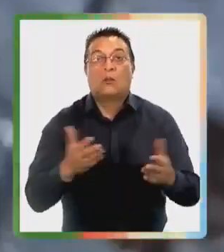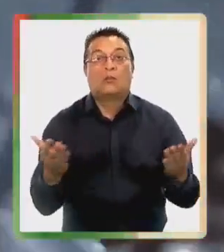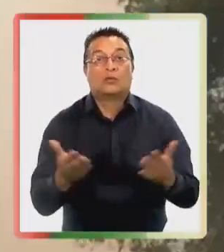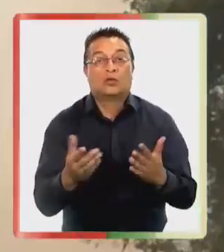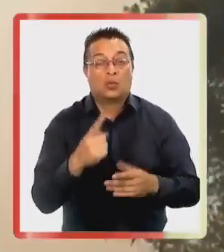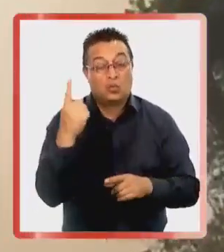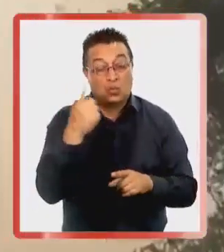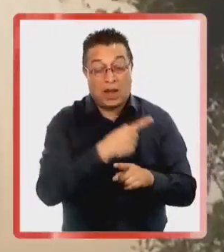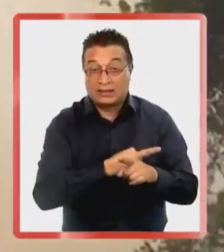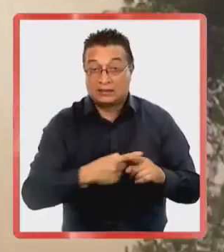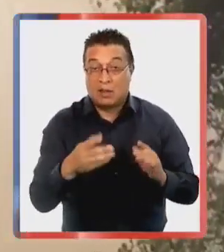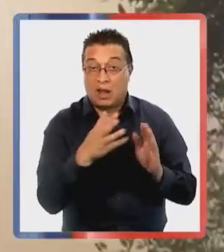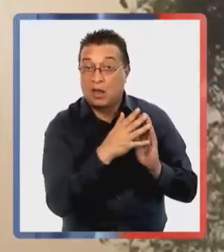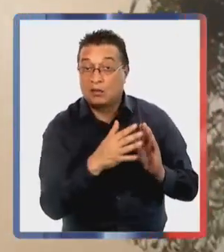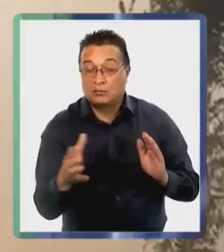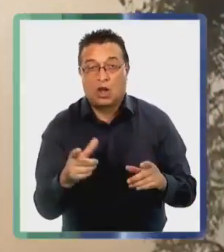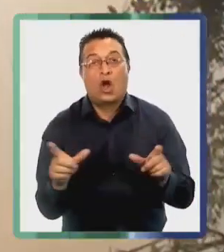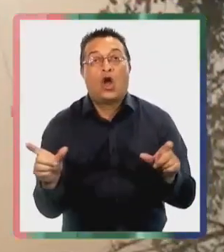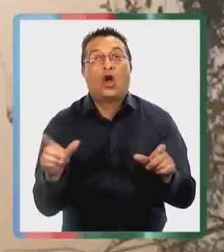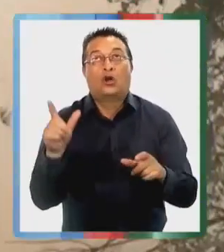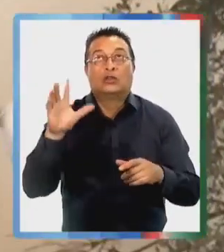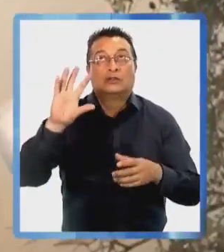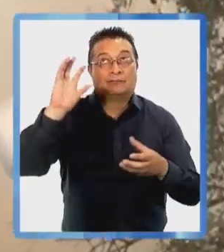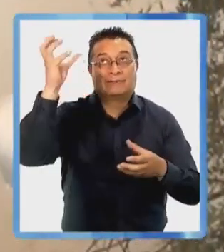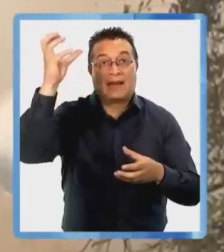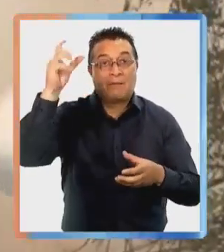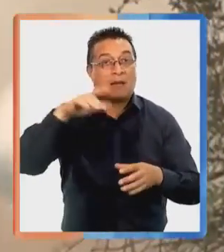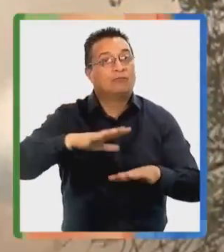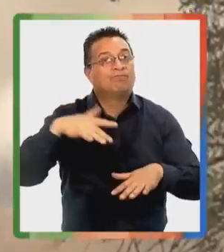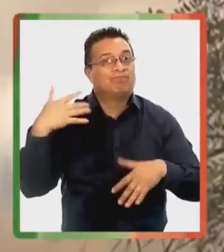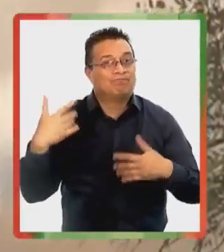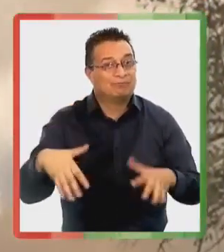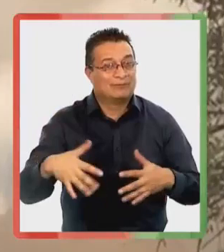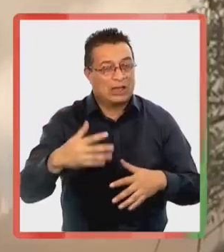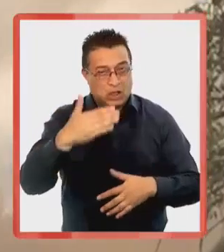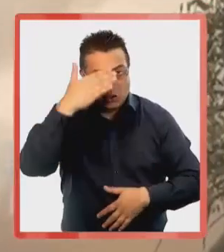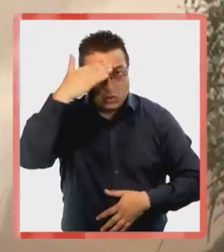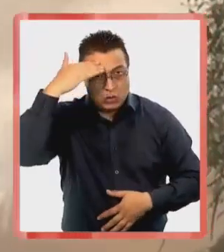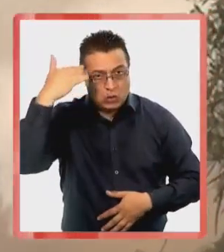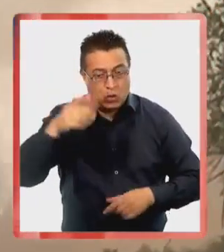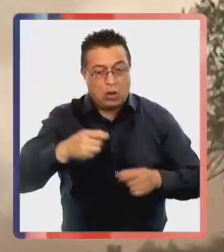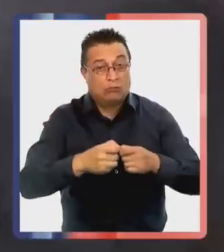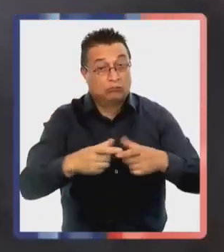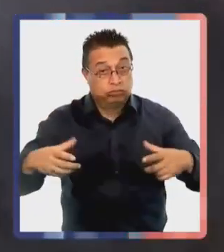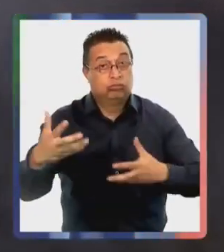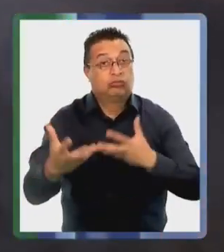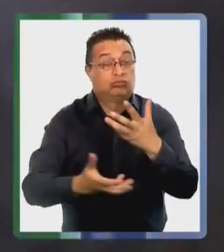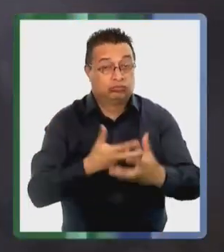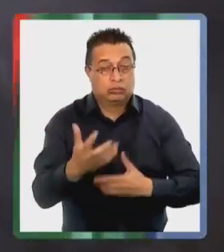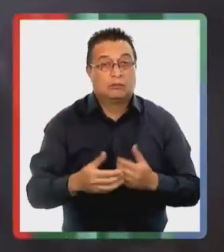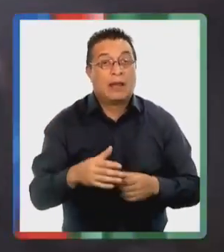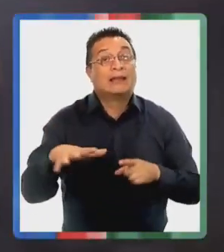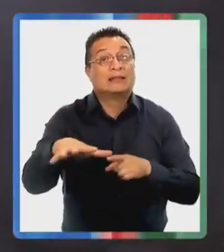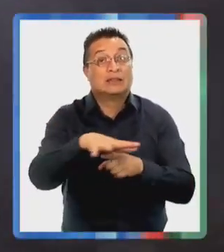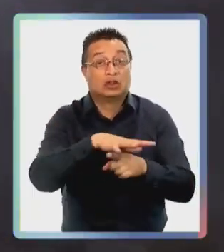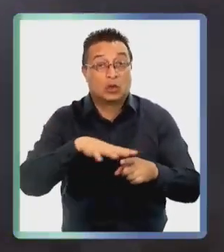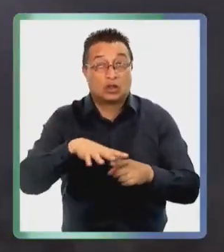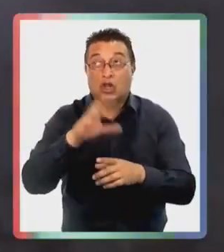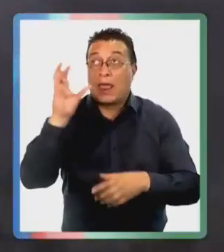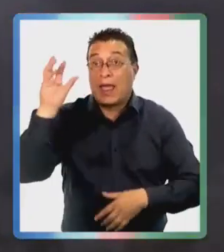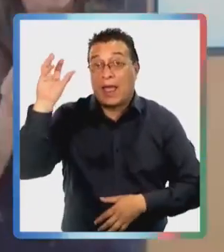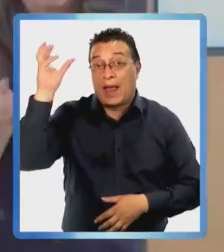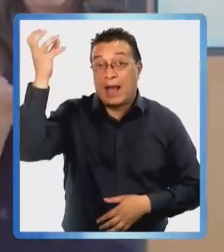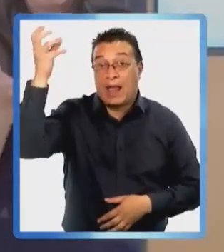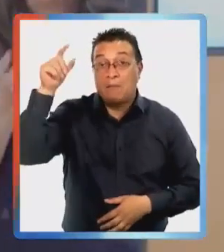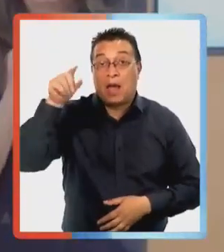climáticas de alto riesgo para la propagación de siniestros. Las condiciones meteorológicas, en virtud de lo